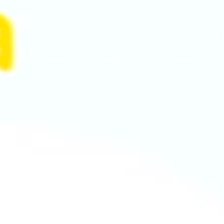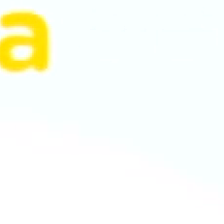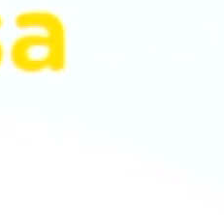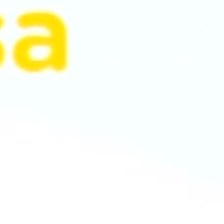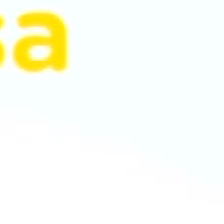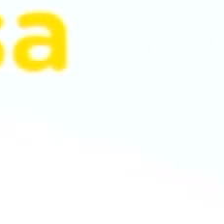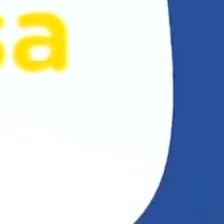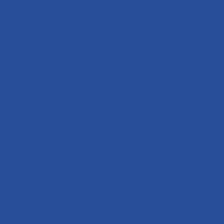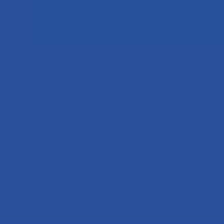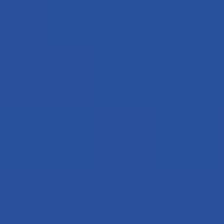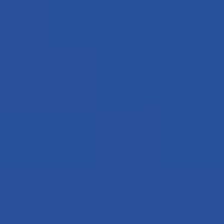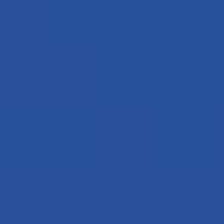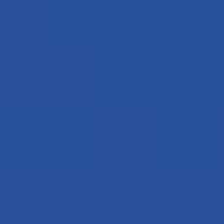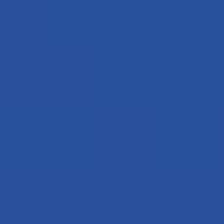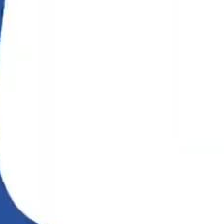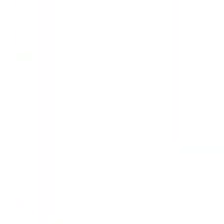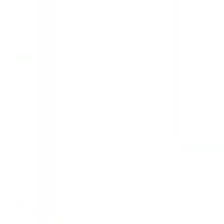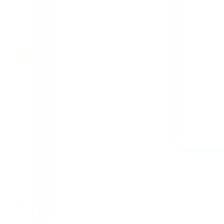casa.